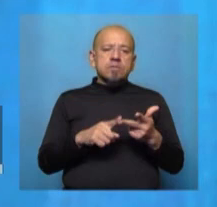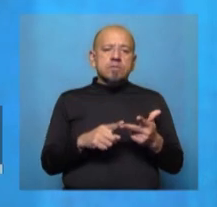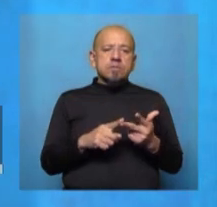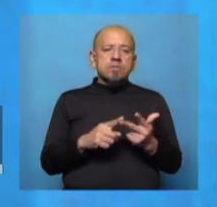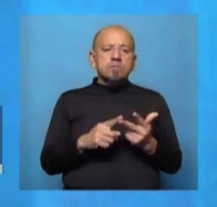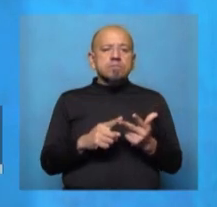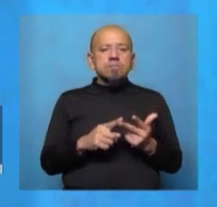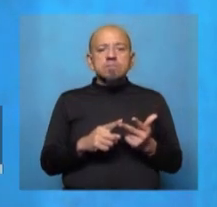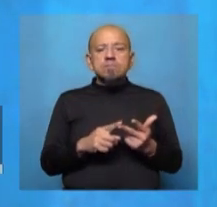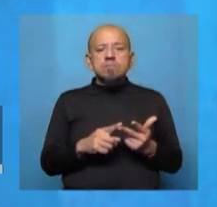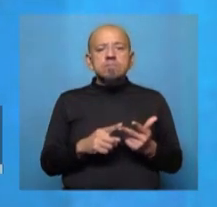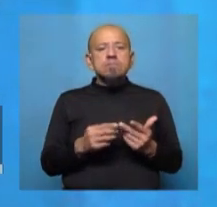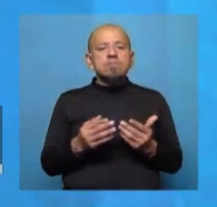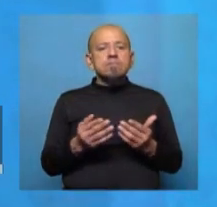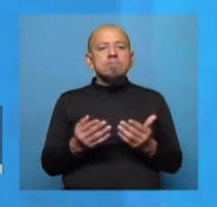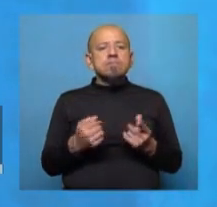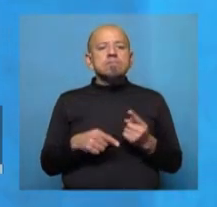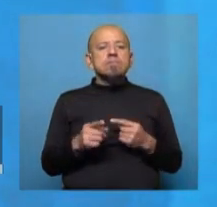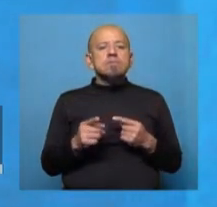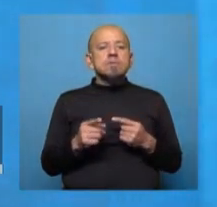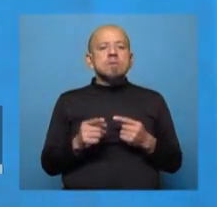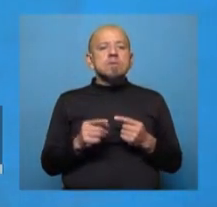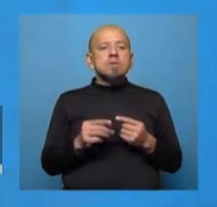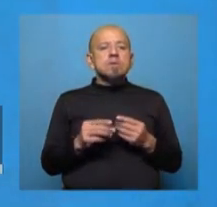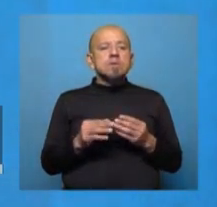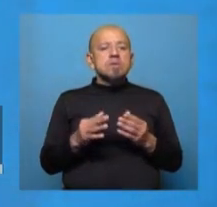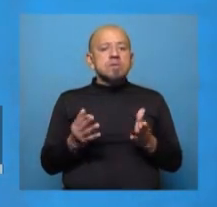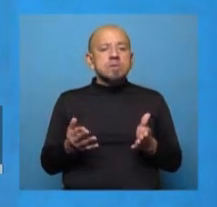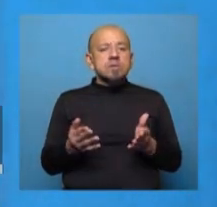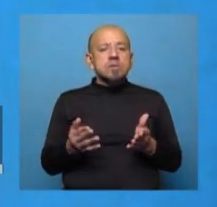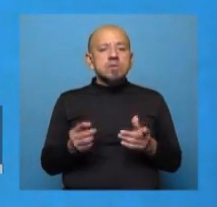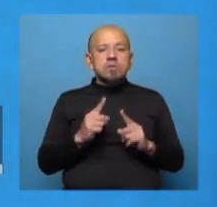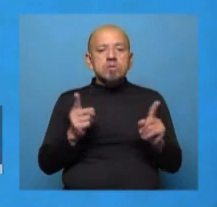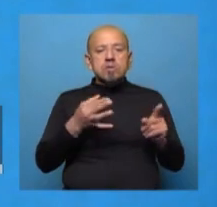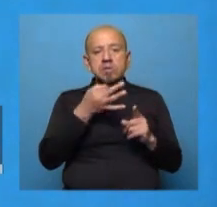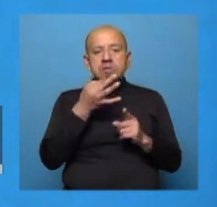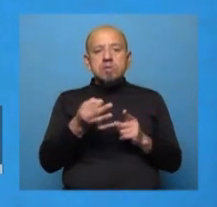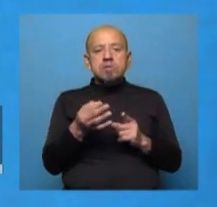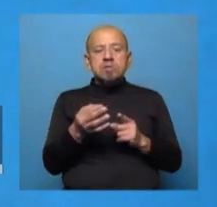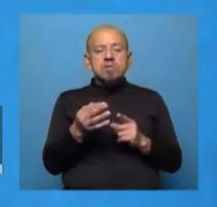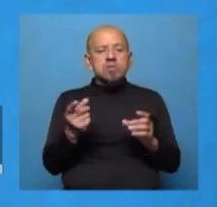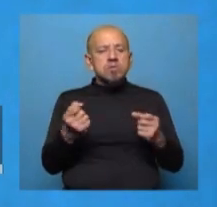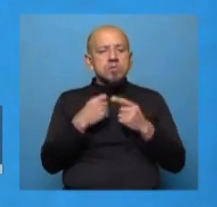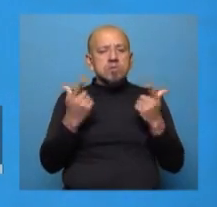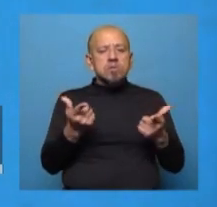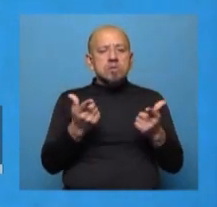extraordinario me Temo que las razones no se han hecho públicas sorprendentemente la prensa no ha indagado